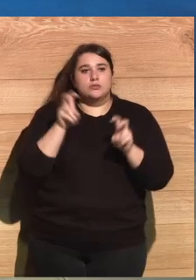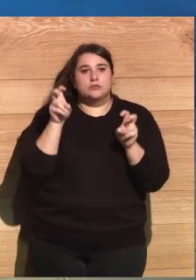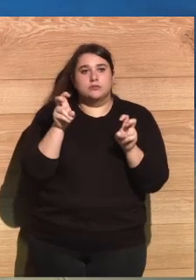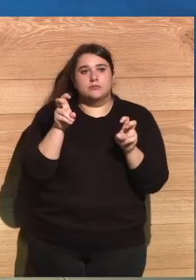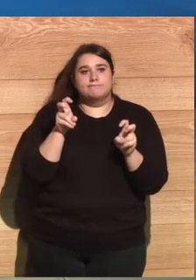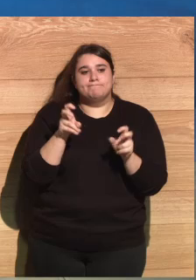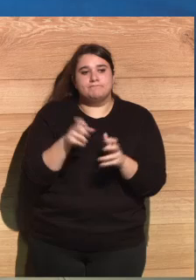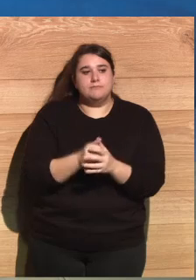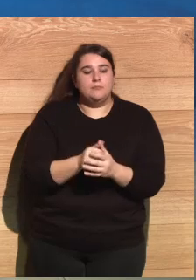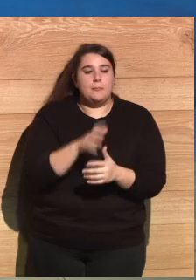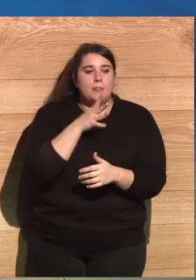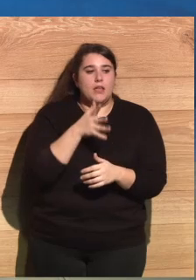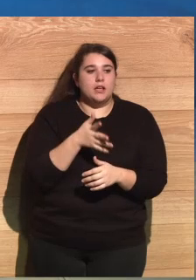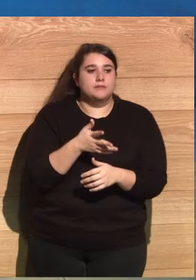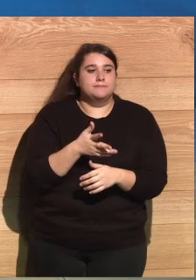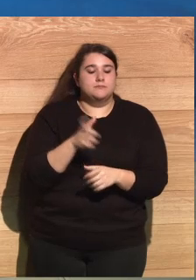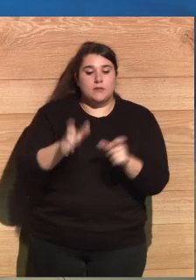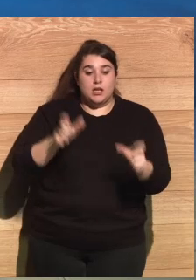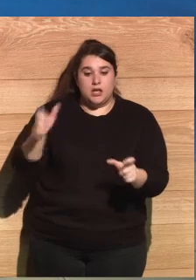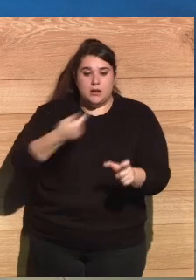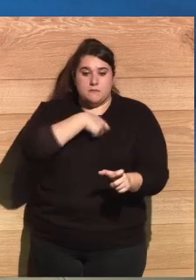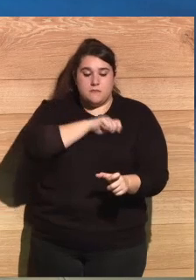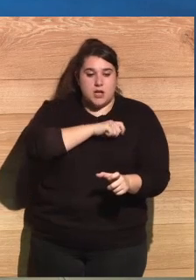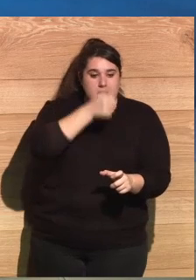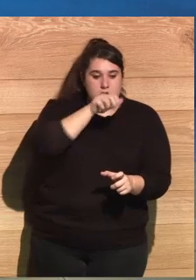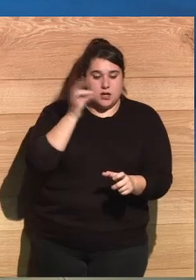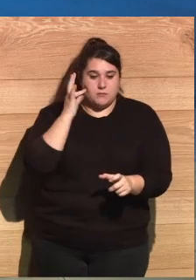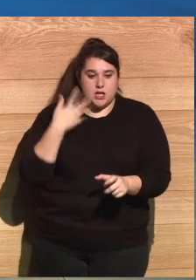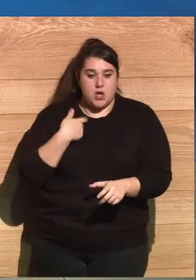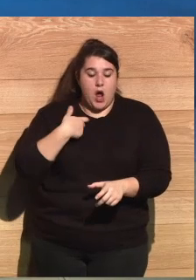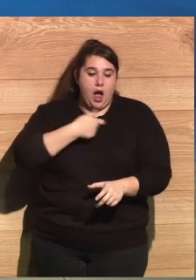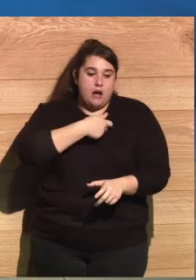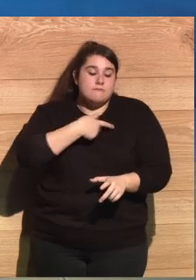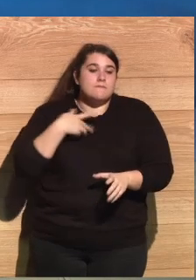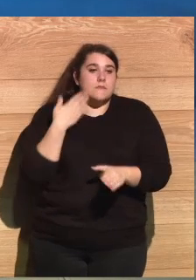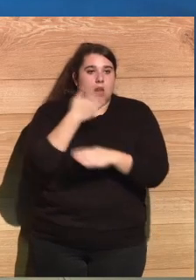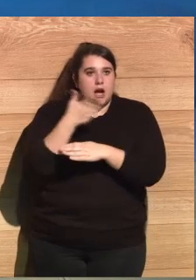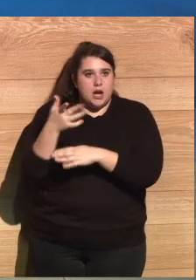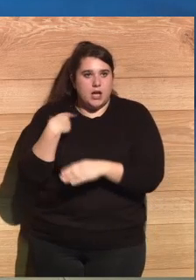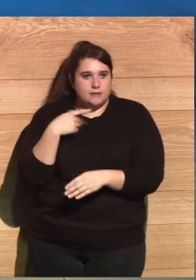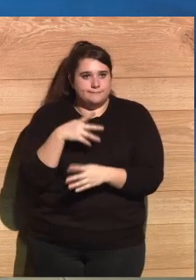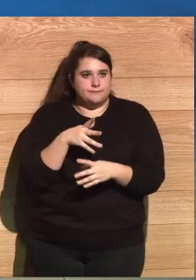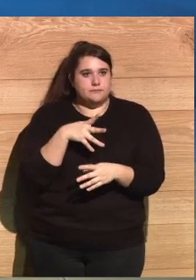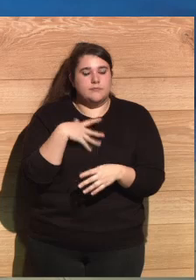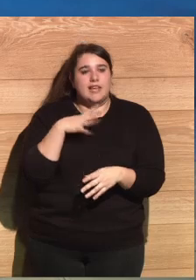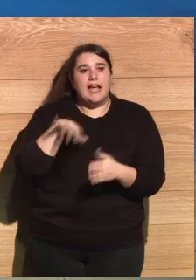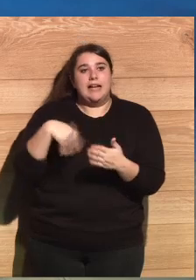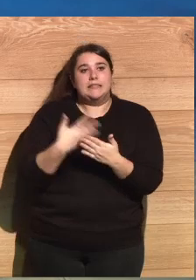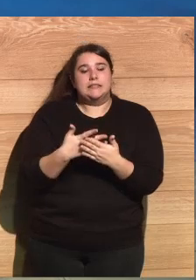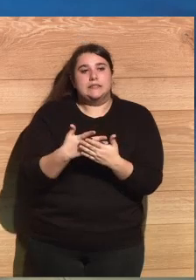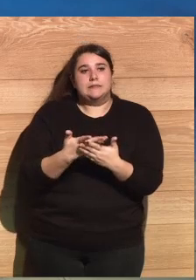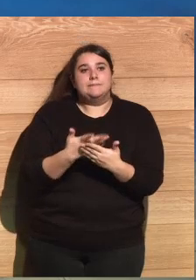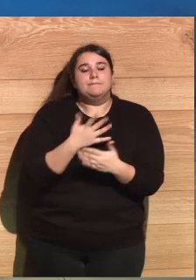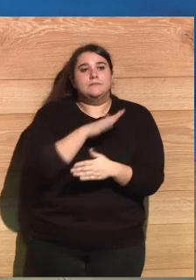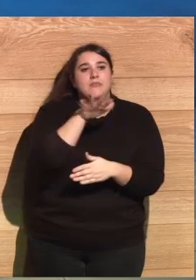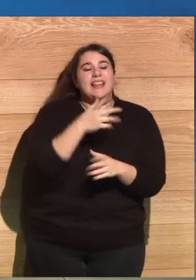cuanto al papel de los españoles y las españolas por el mundo, ¿no? Digamos que ese país que hasta hace muy poquito tiempo era un